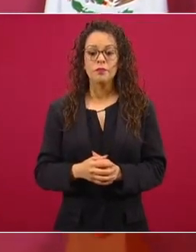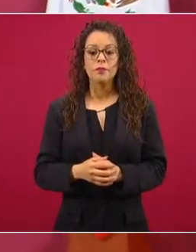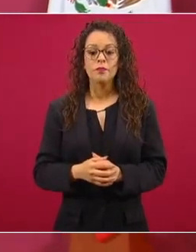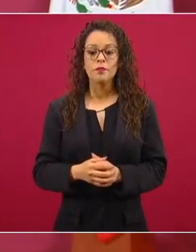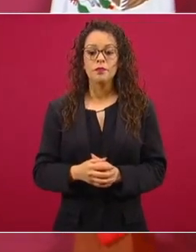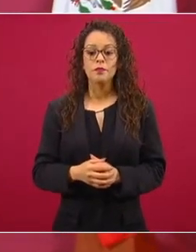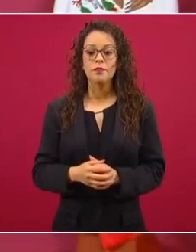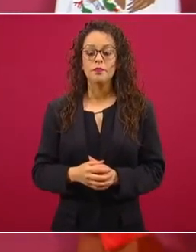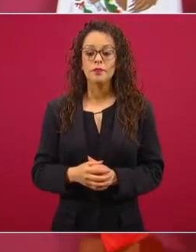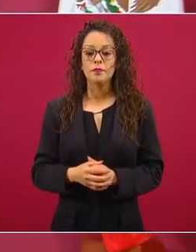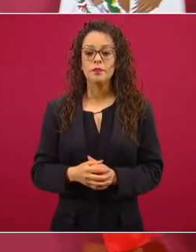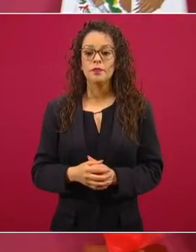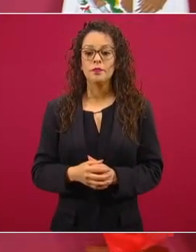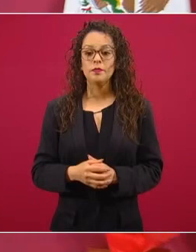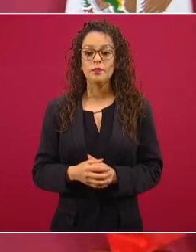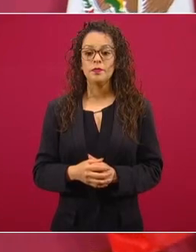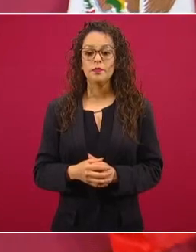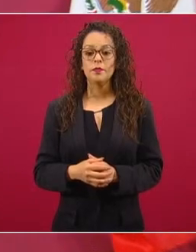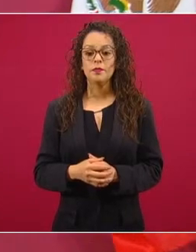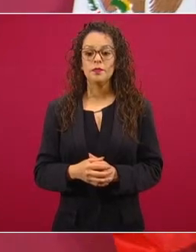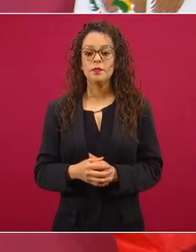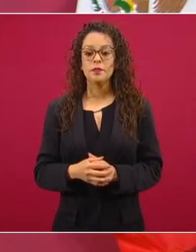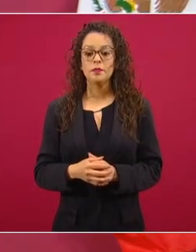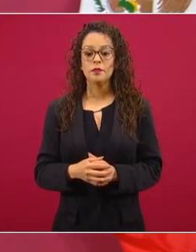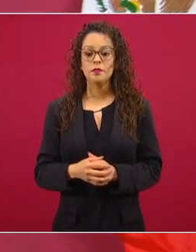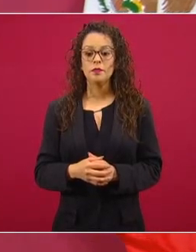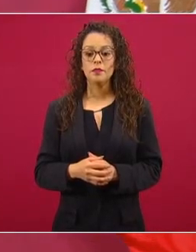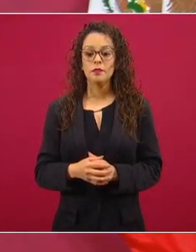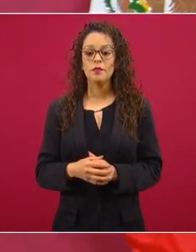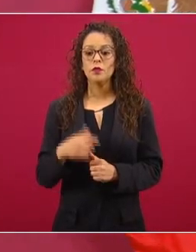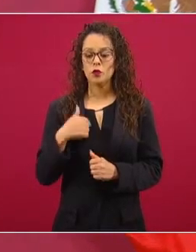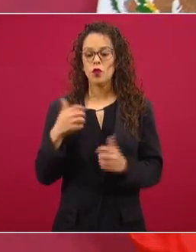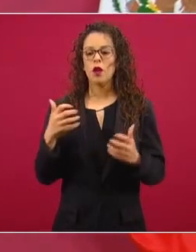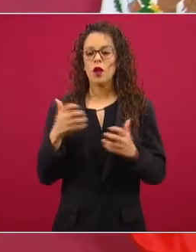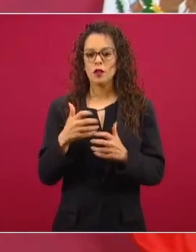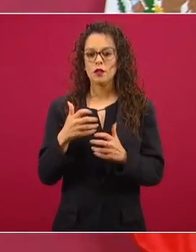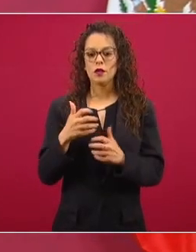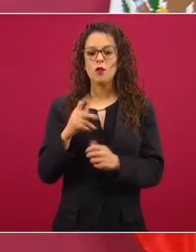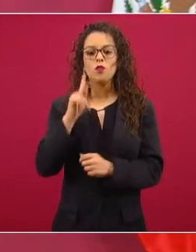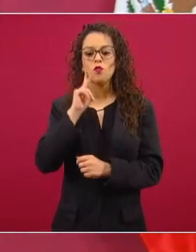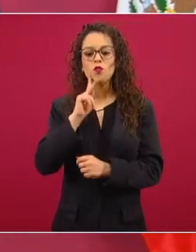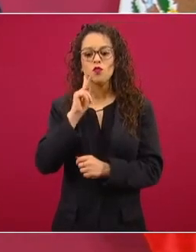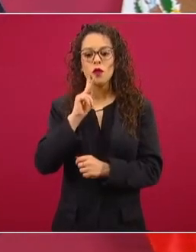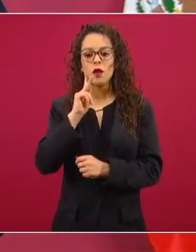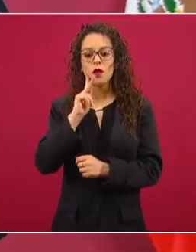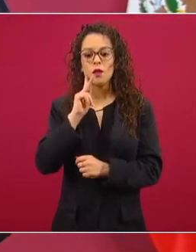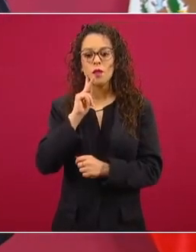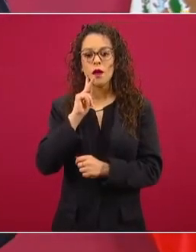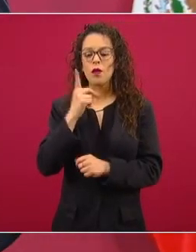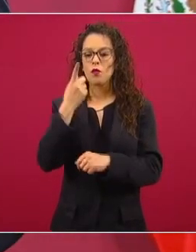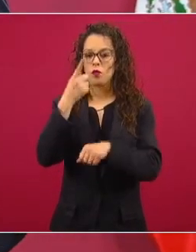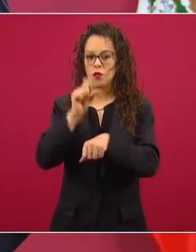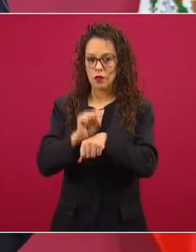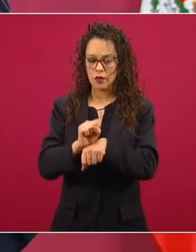Y me hago una prueba, por lo general, por semana,